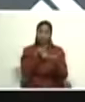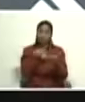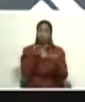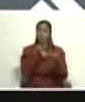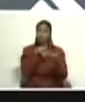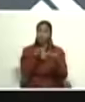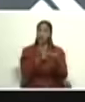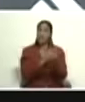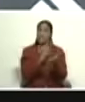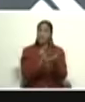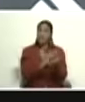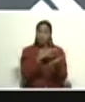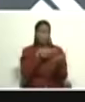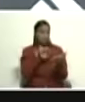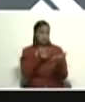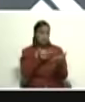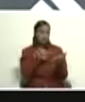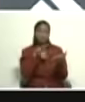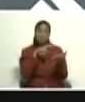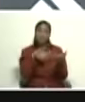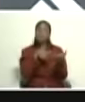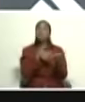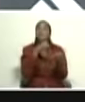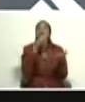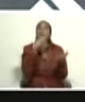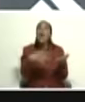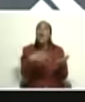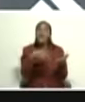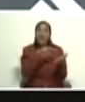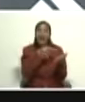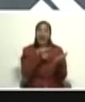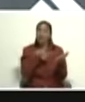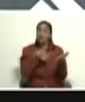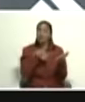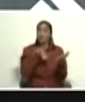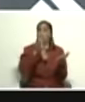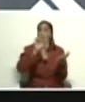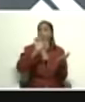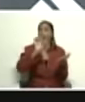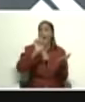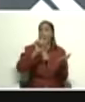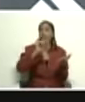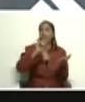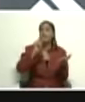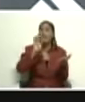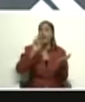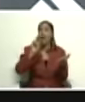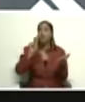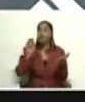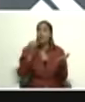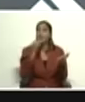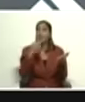leyendo la cantidad de buena literatura que llega y que